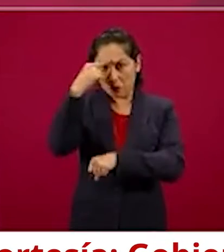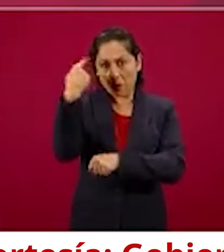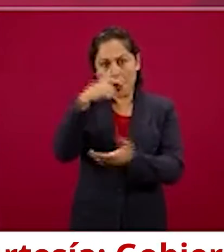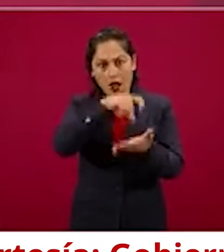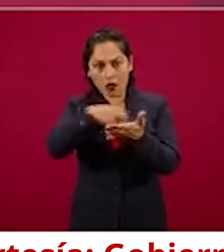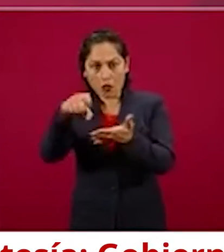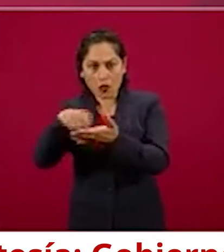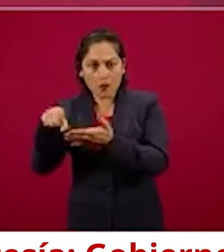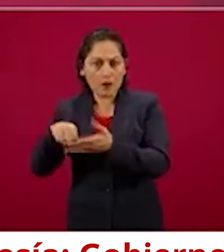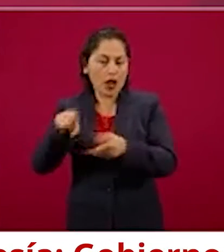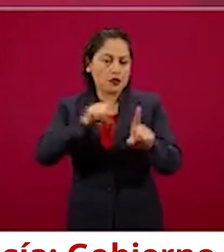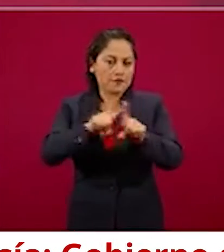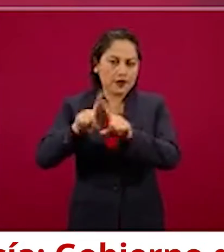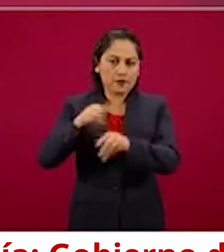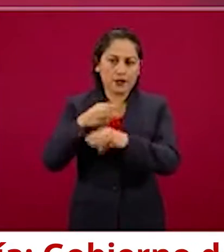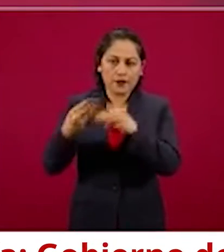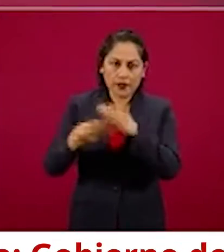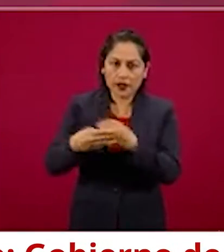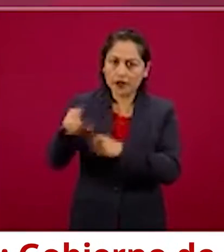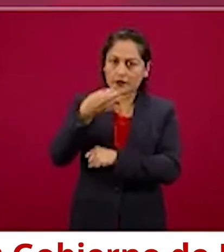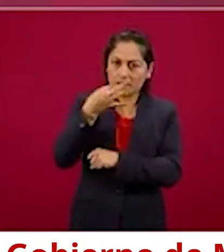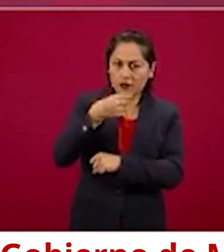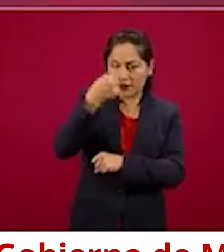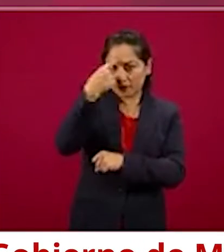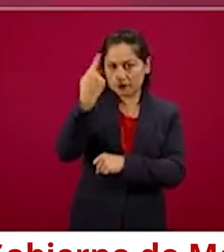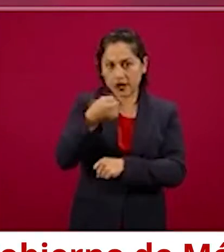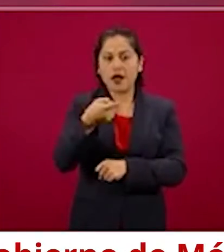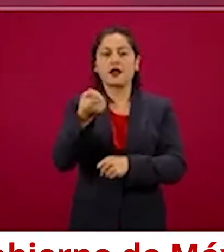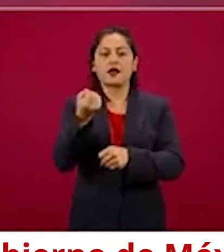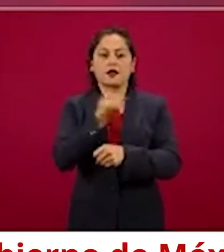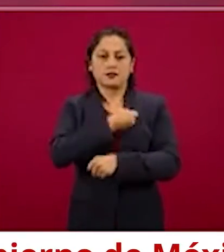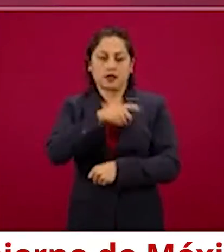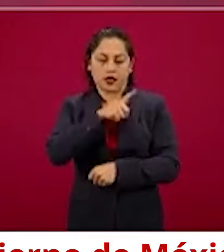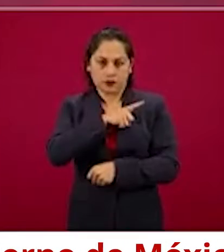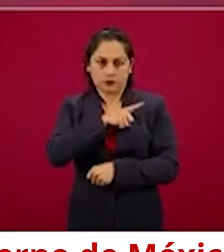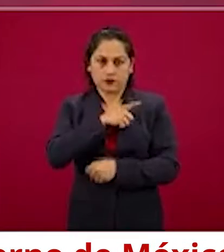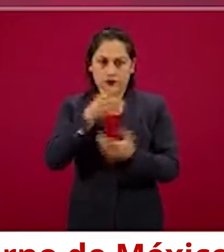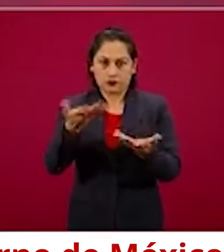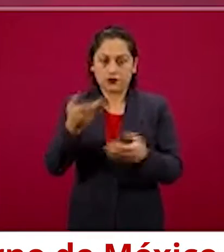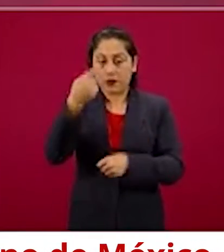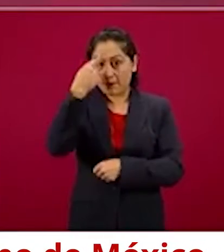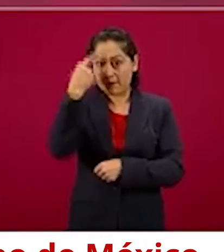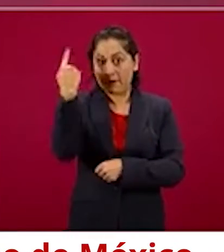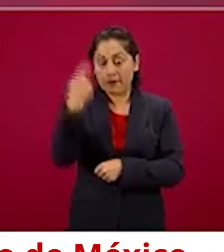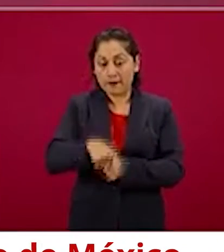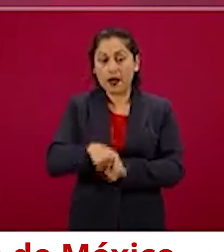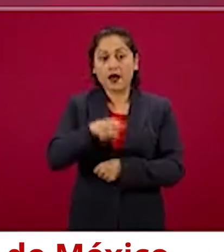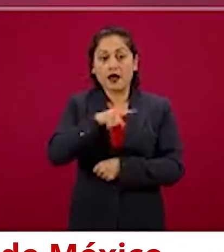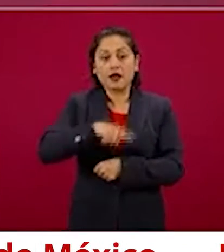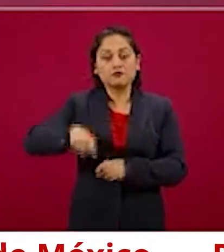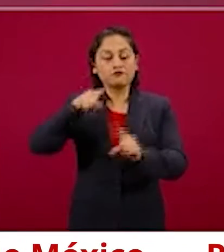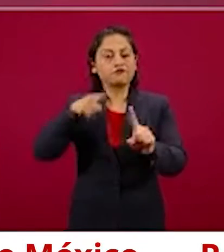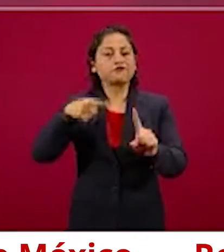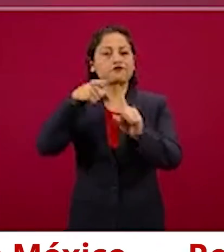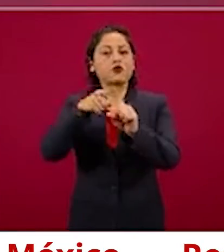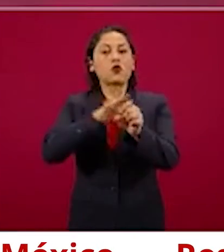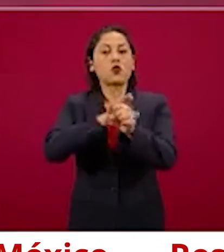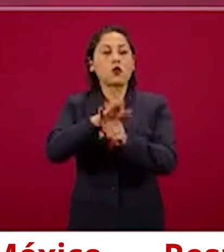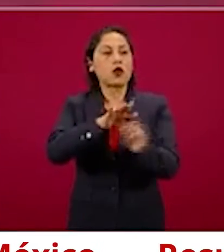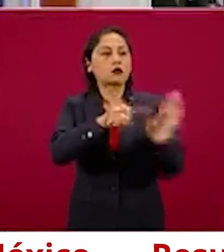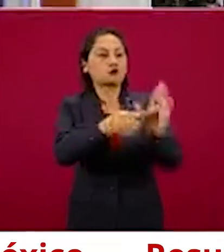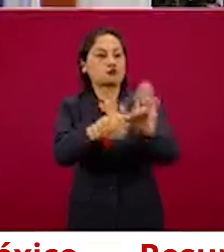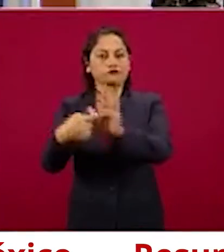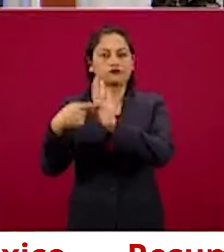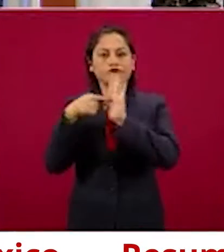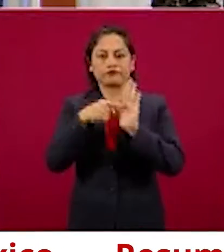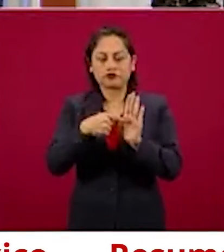curación, mediante mejores prácticas internacionales en las compras, promoviendo la transparencia, mejor abasto posible